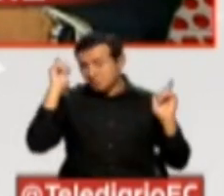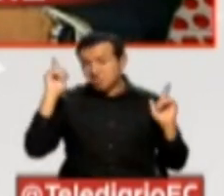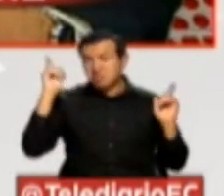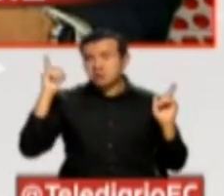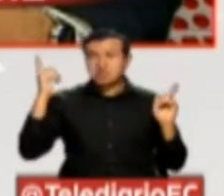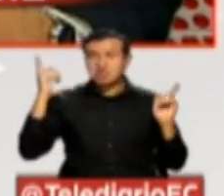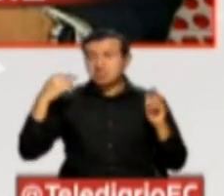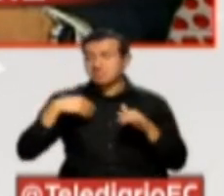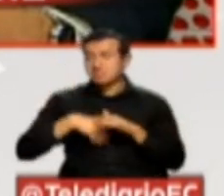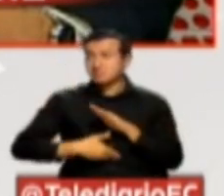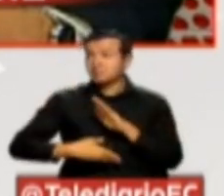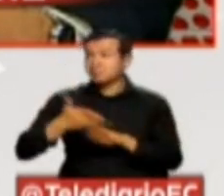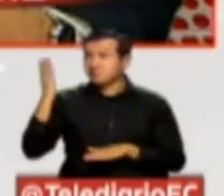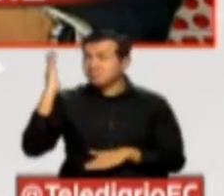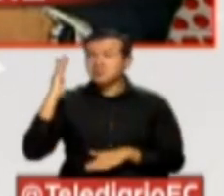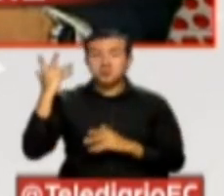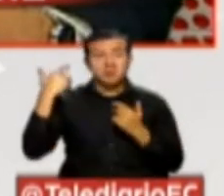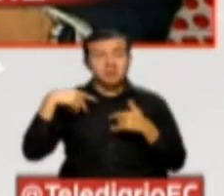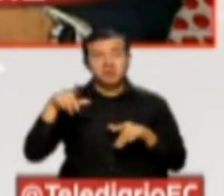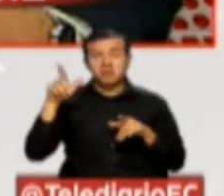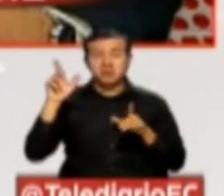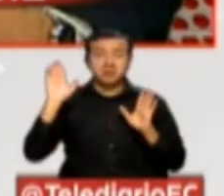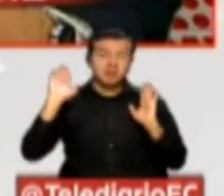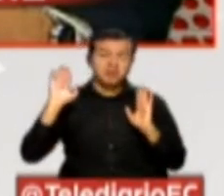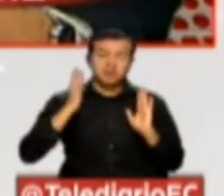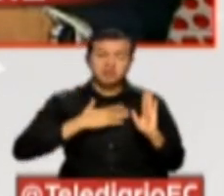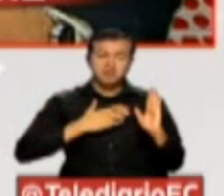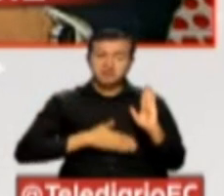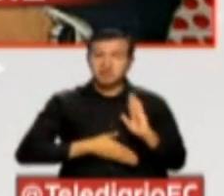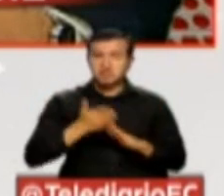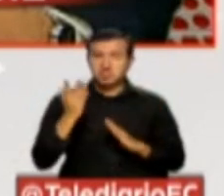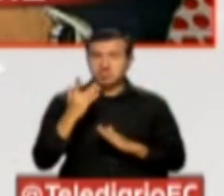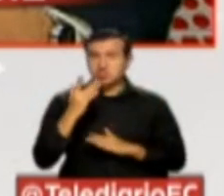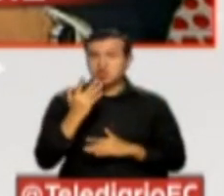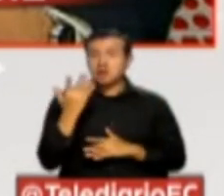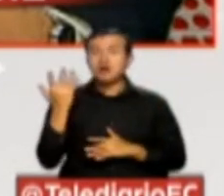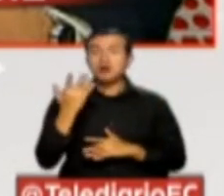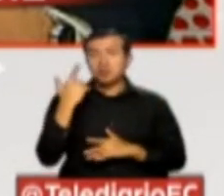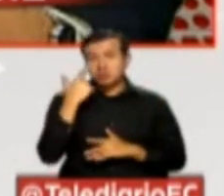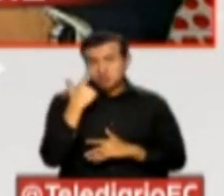aduana, puede salir por cualquier puerto de embarque, burlando